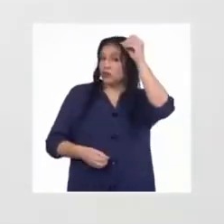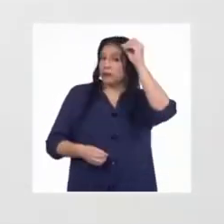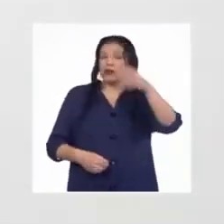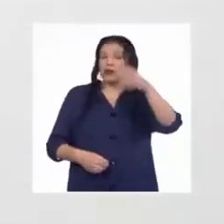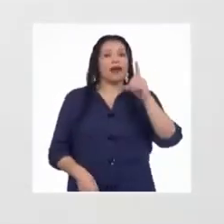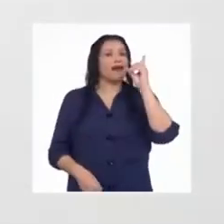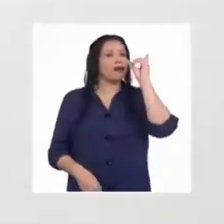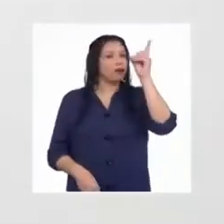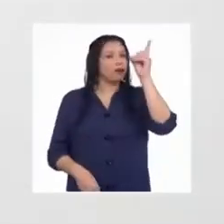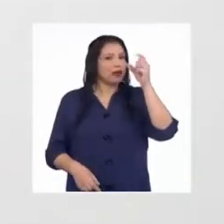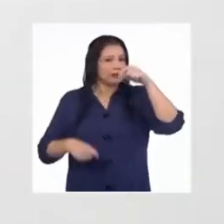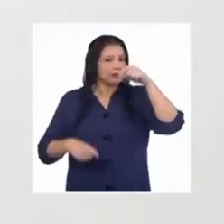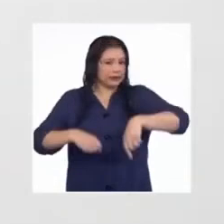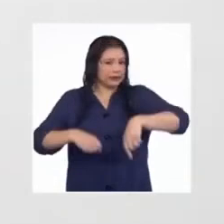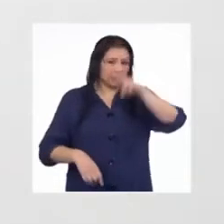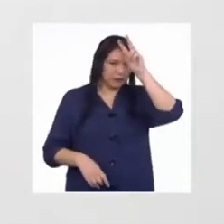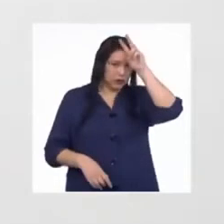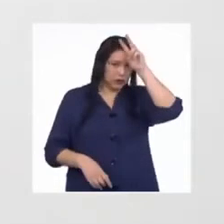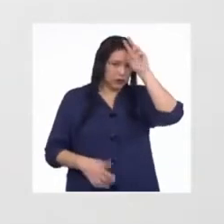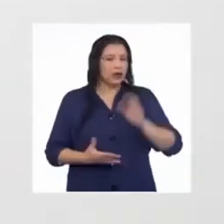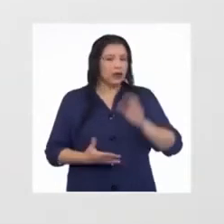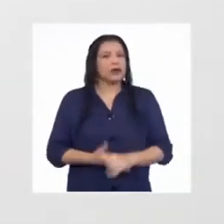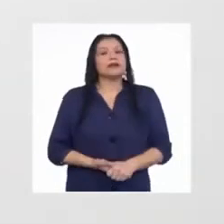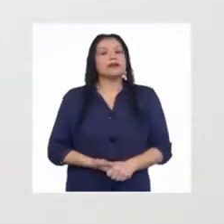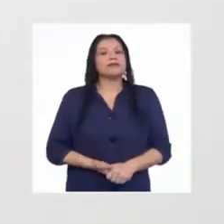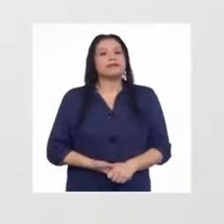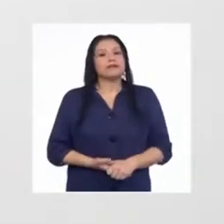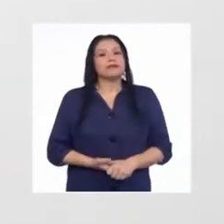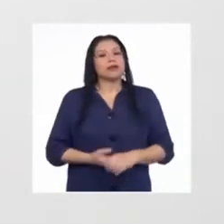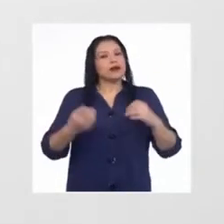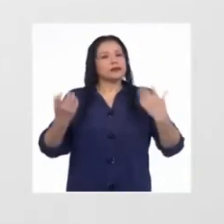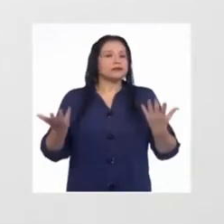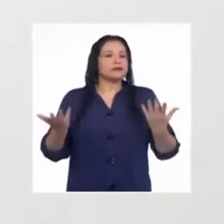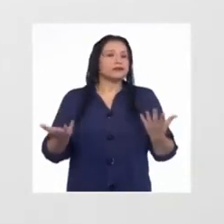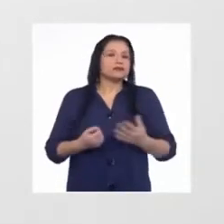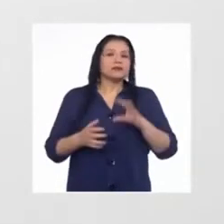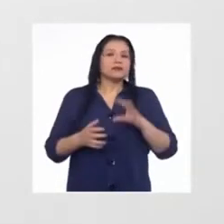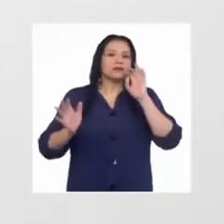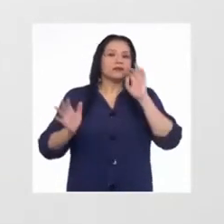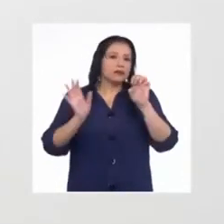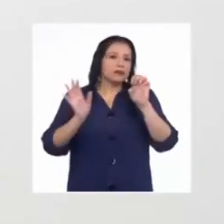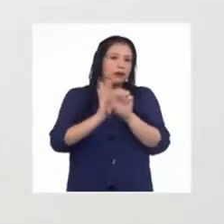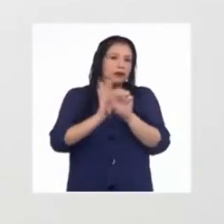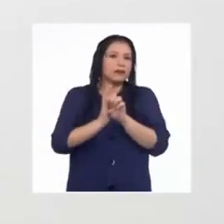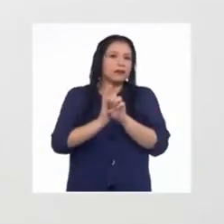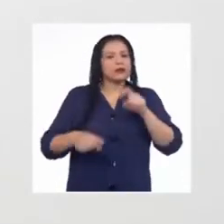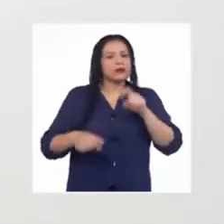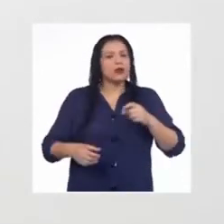La solidaridad también es parte de la democracia. Por ejemplo, podemos tener